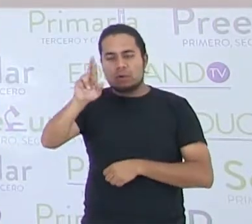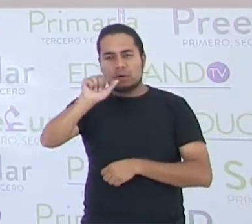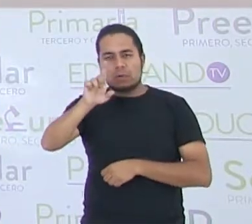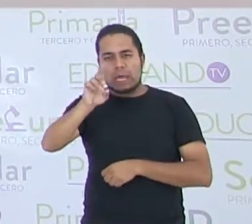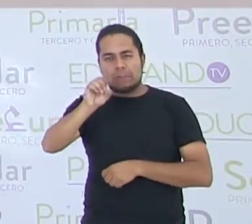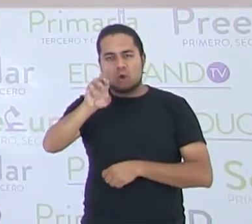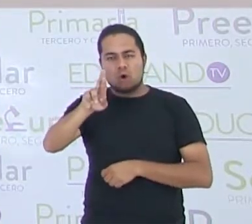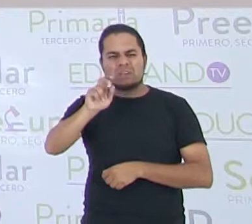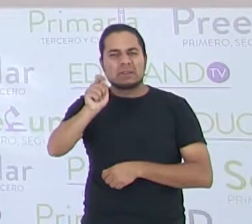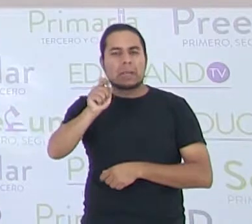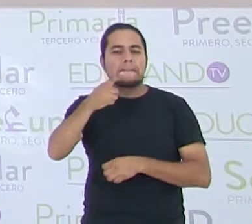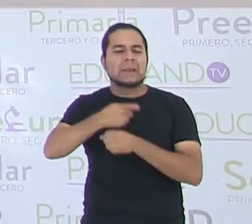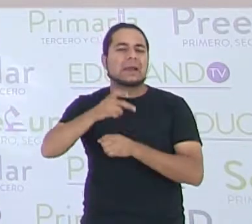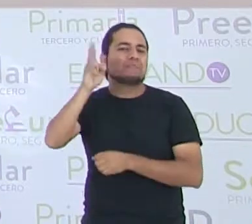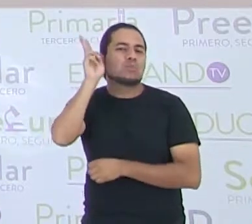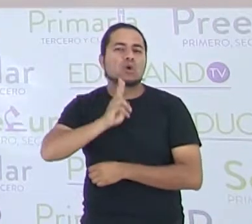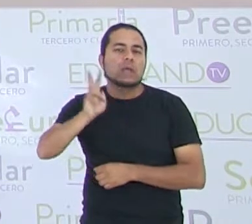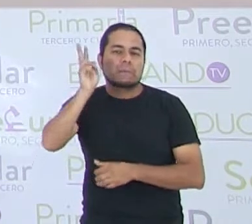borrador.